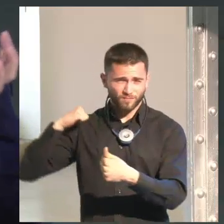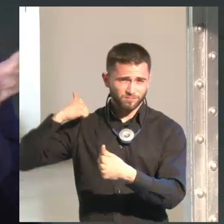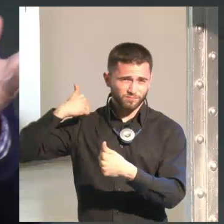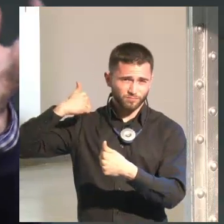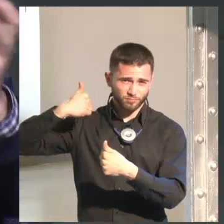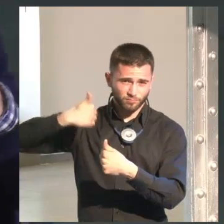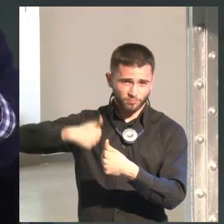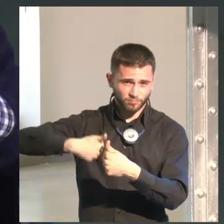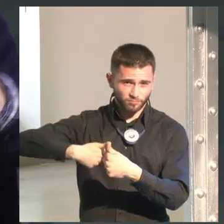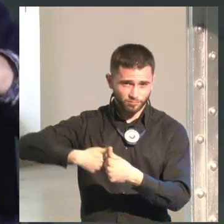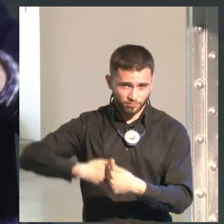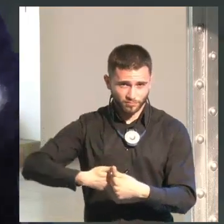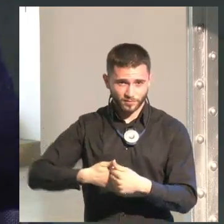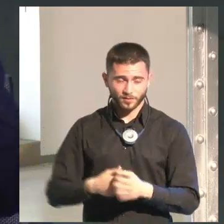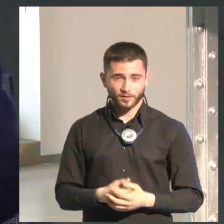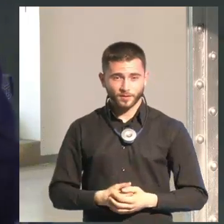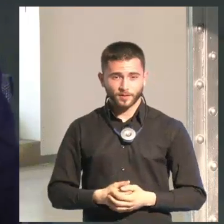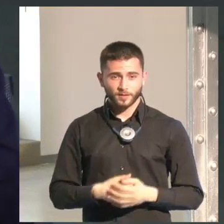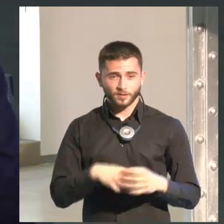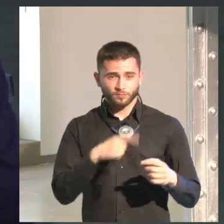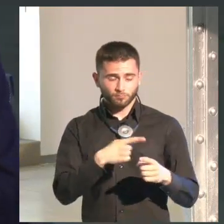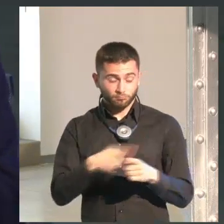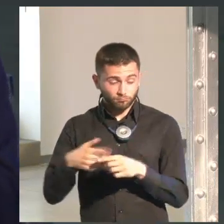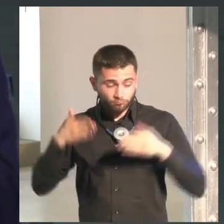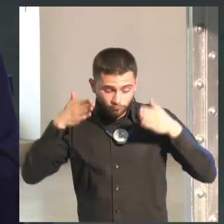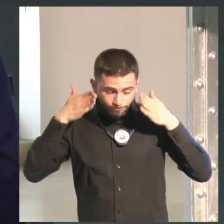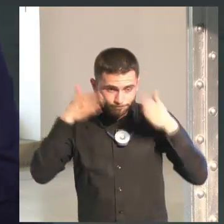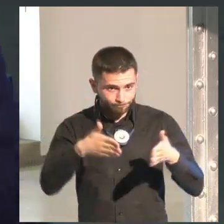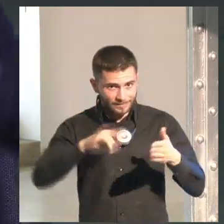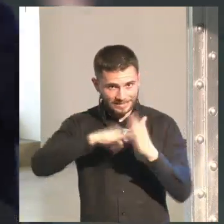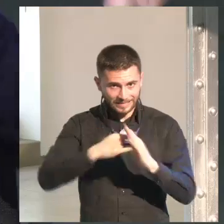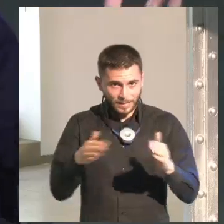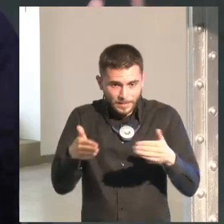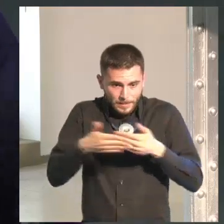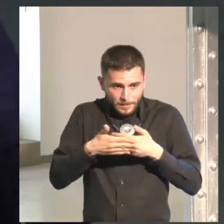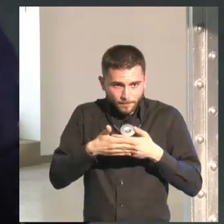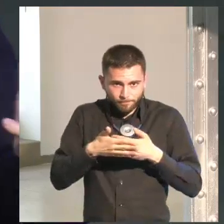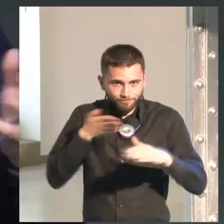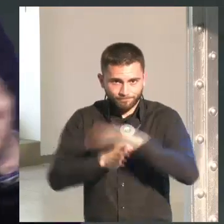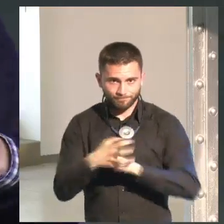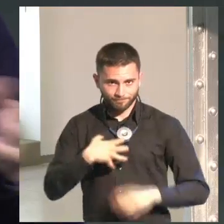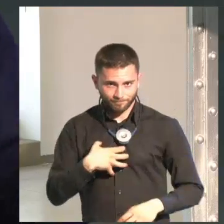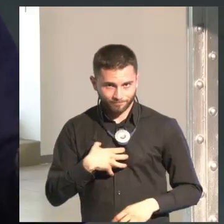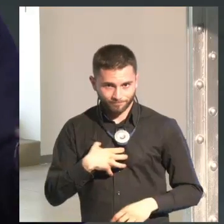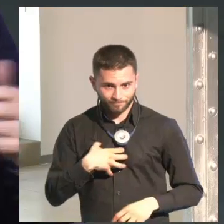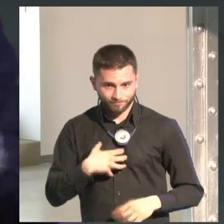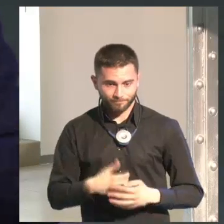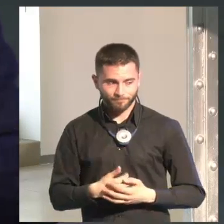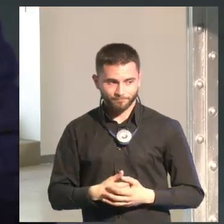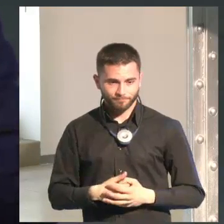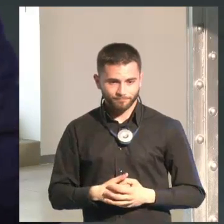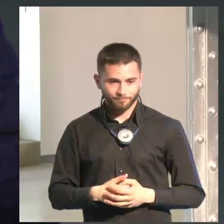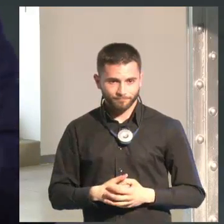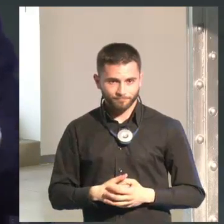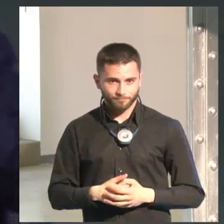es continuamente, las cosas se concentran, y luego de repente se hace el sistema tan cerrado que es inviable y de repente se abre, alguien descubre... O sea, alguien